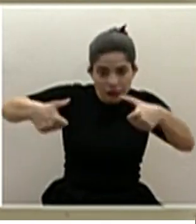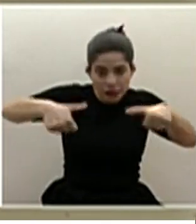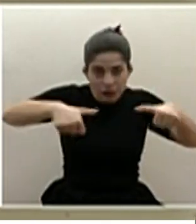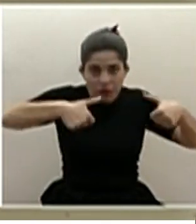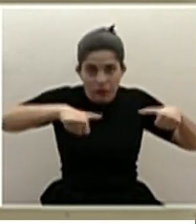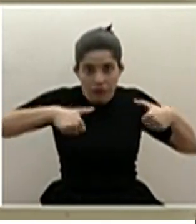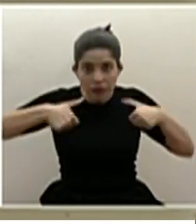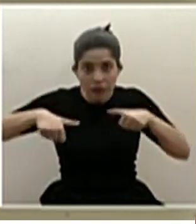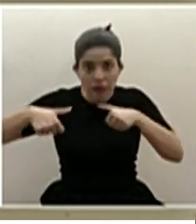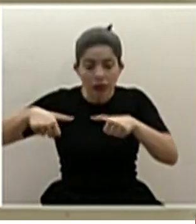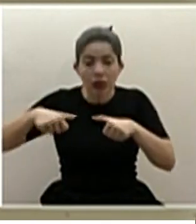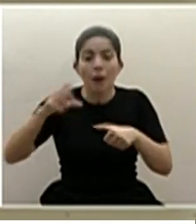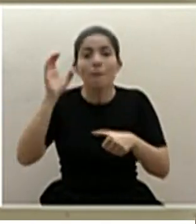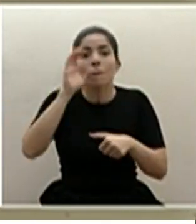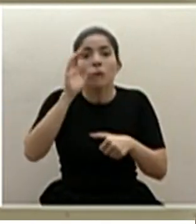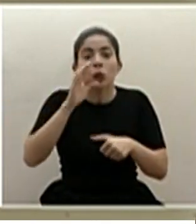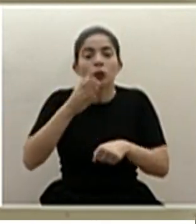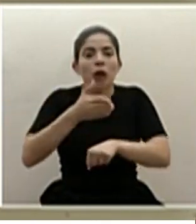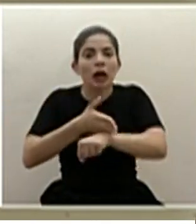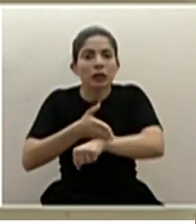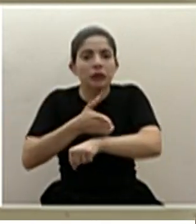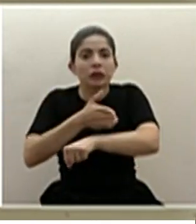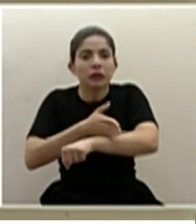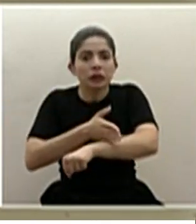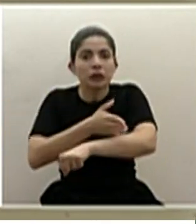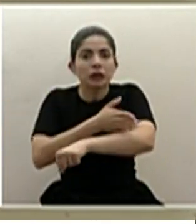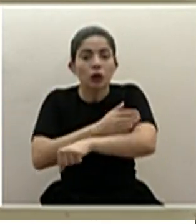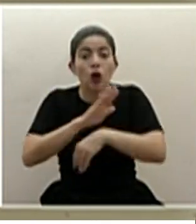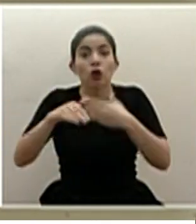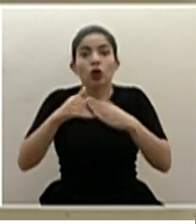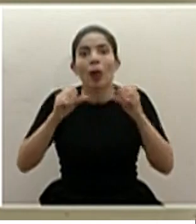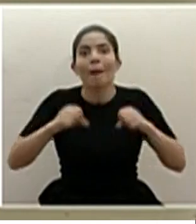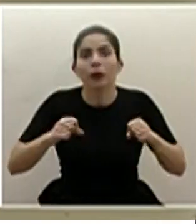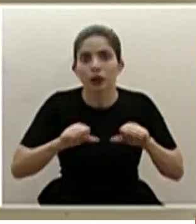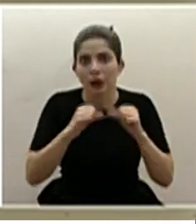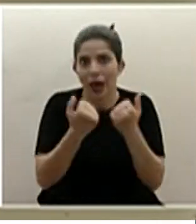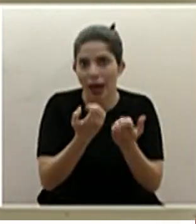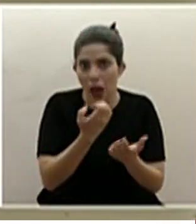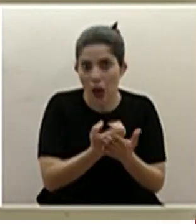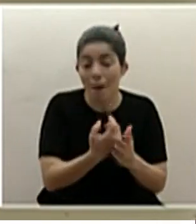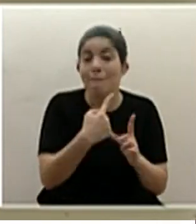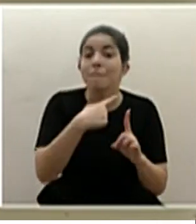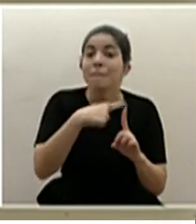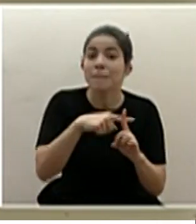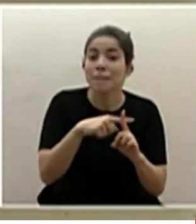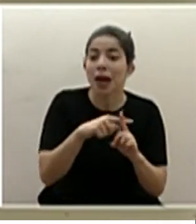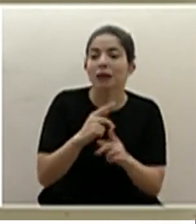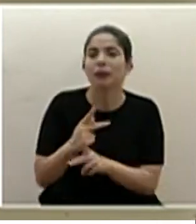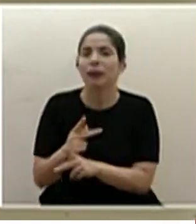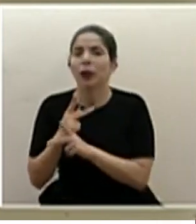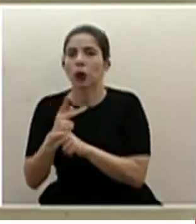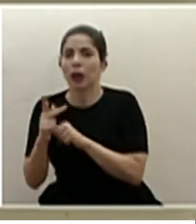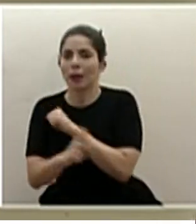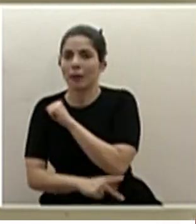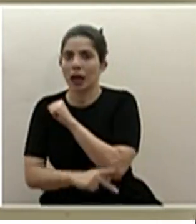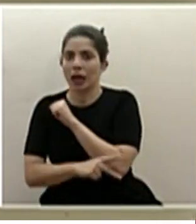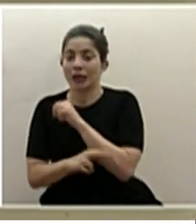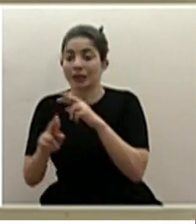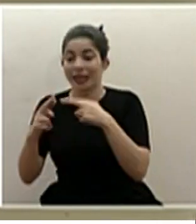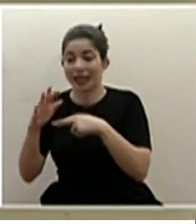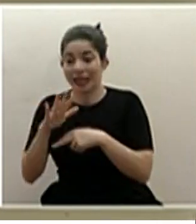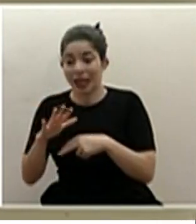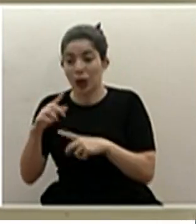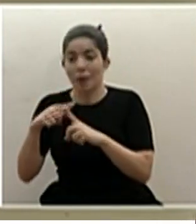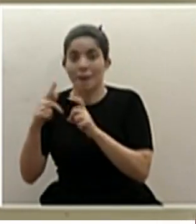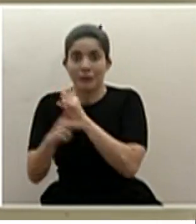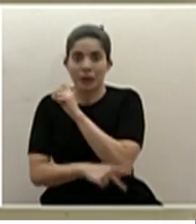garantizan que vamos avanzando en todo lo que se puede en el sector económico, pero vamos protegiendo al país, a la región y al